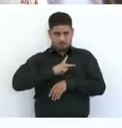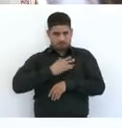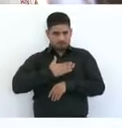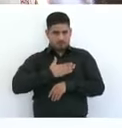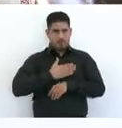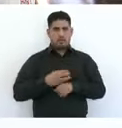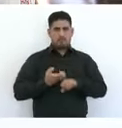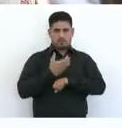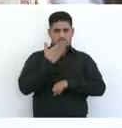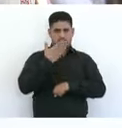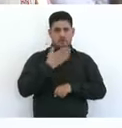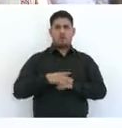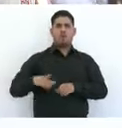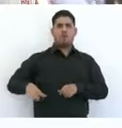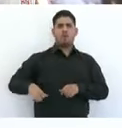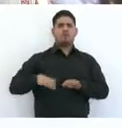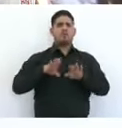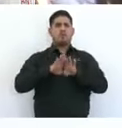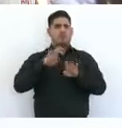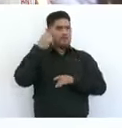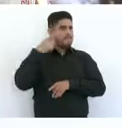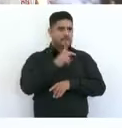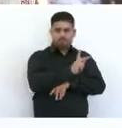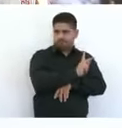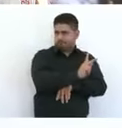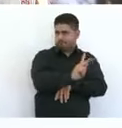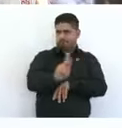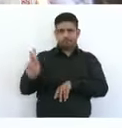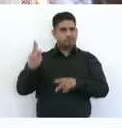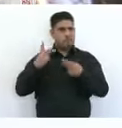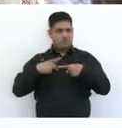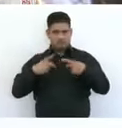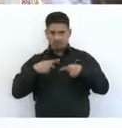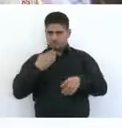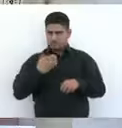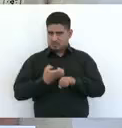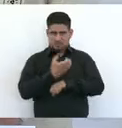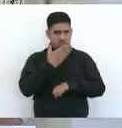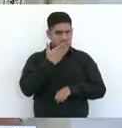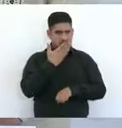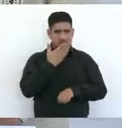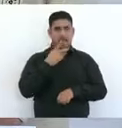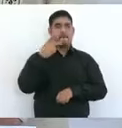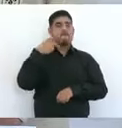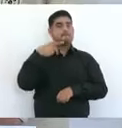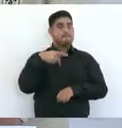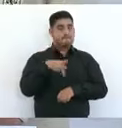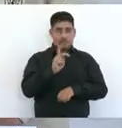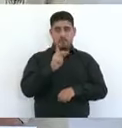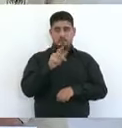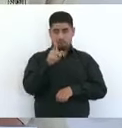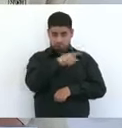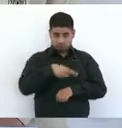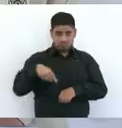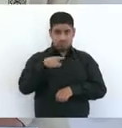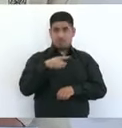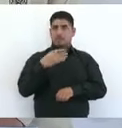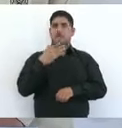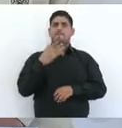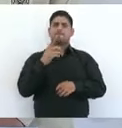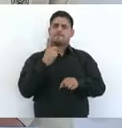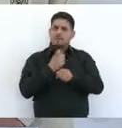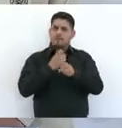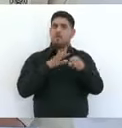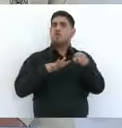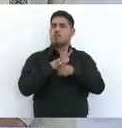gobierno, gobernamos para todas y todos los sonorenses, pero que por el bien de todo estamos